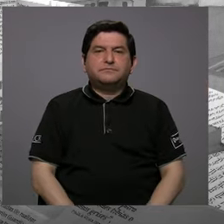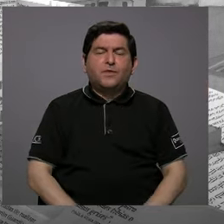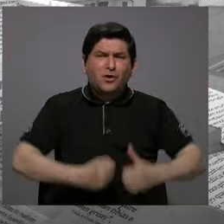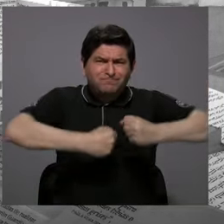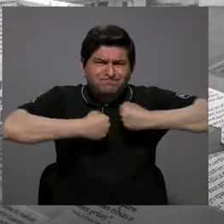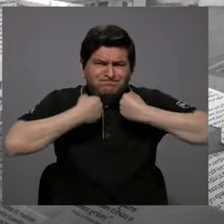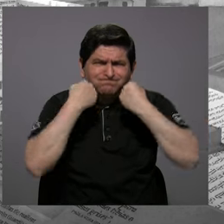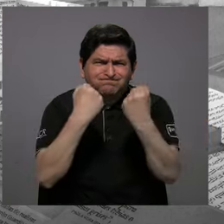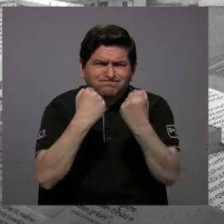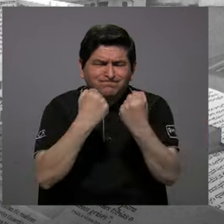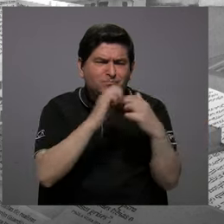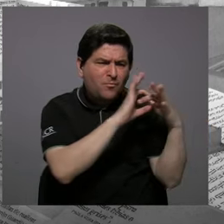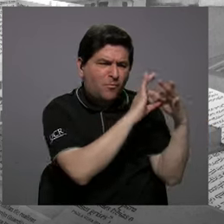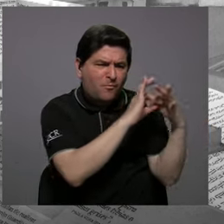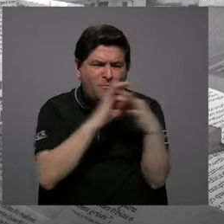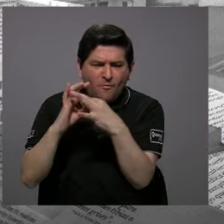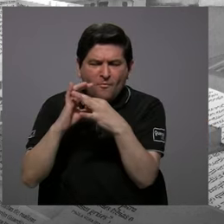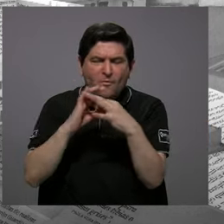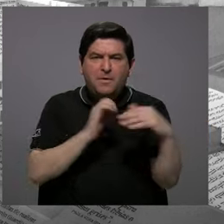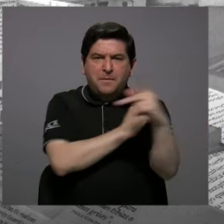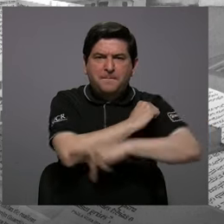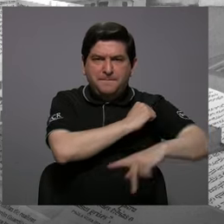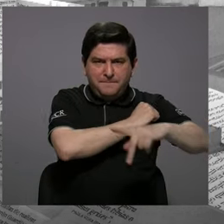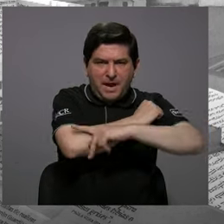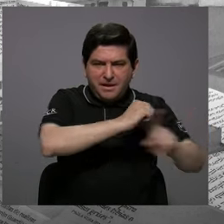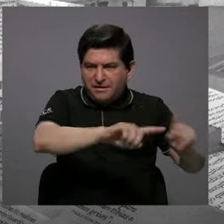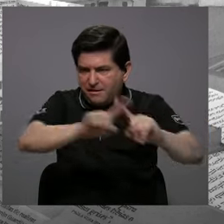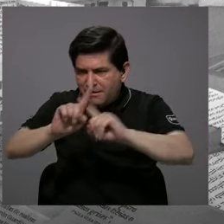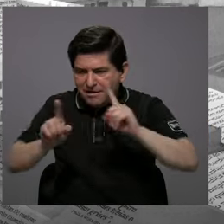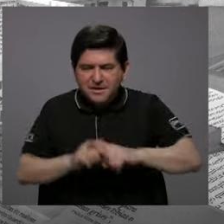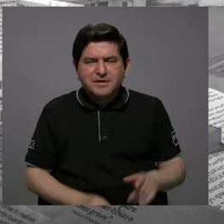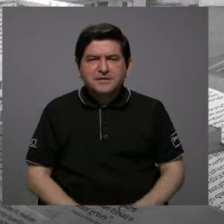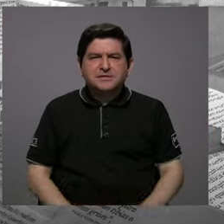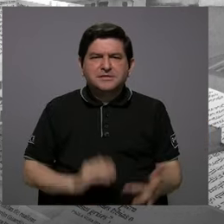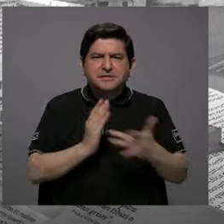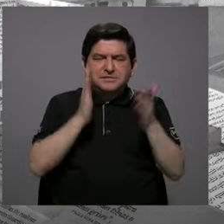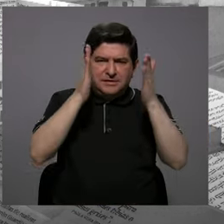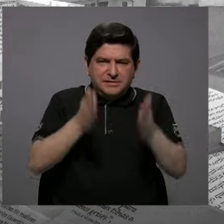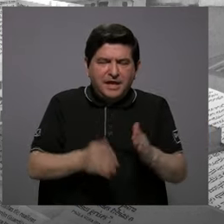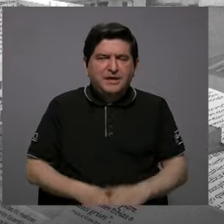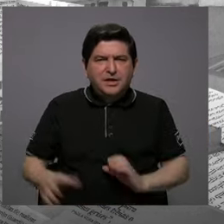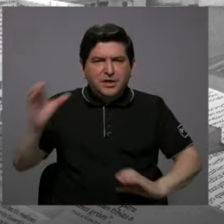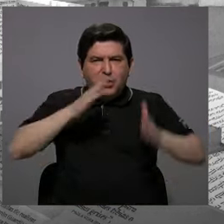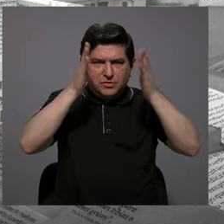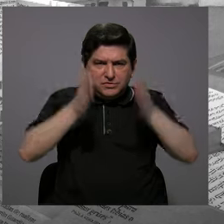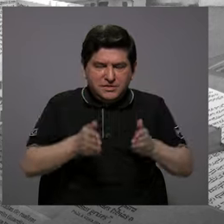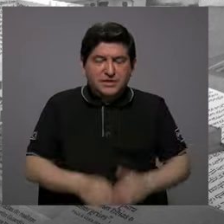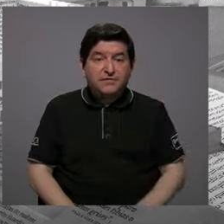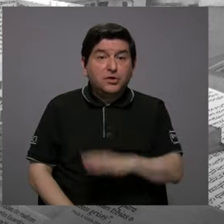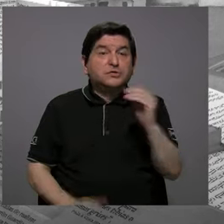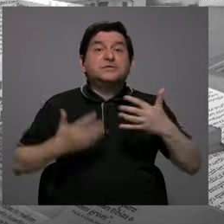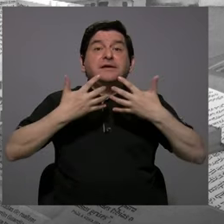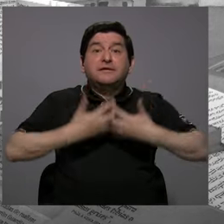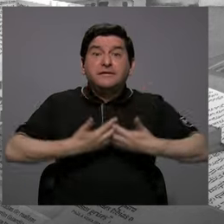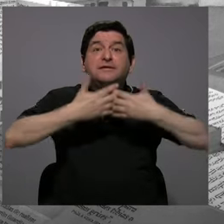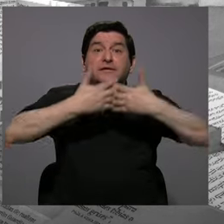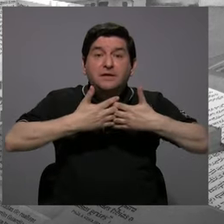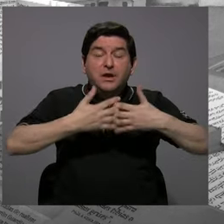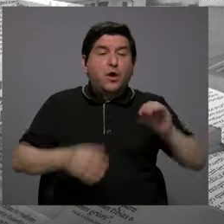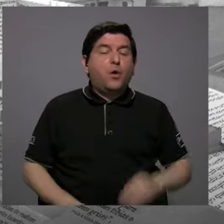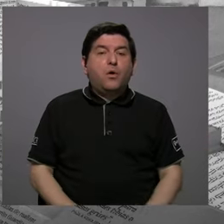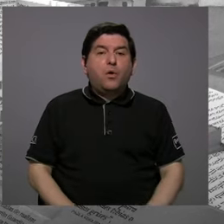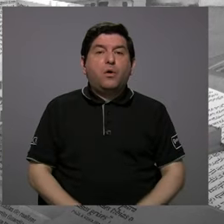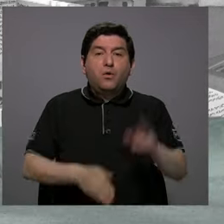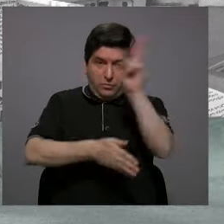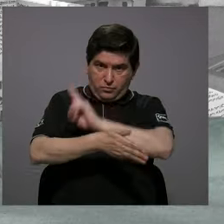fortaleciendo los lazos entre países entre tecnólogos científicos investigadores también con las empresas o con la